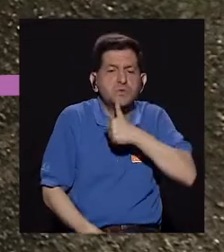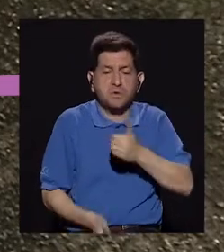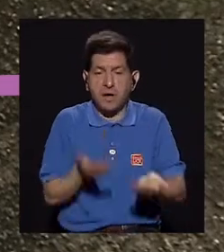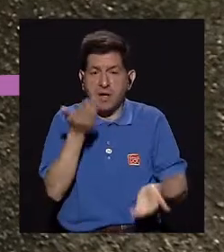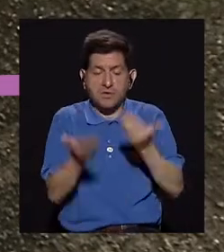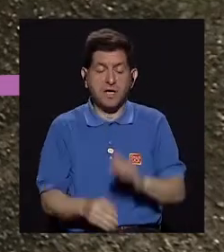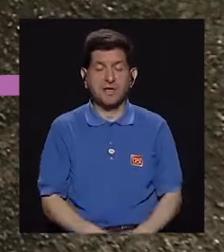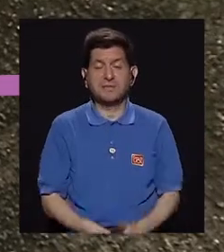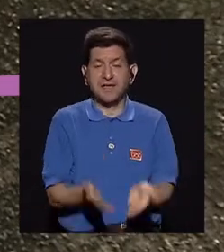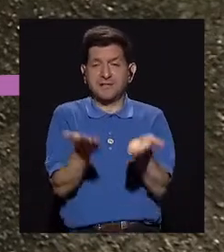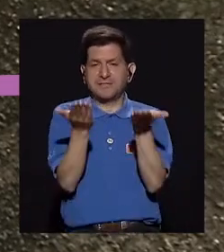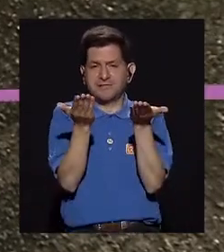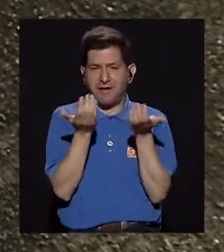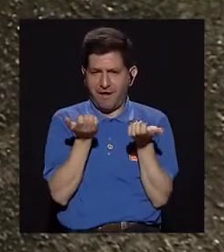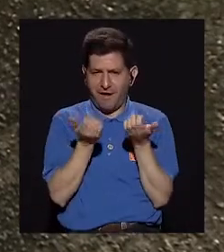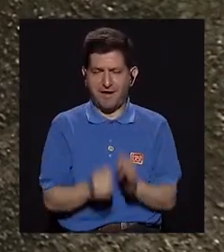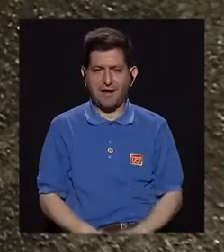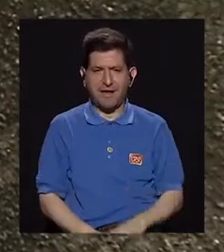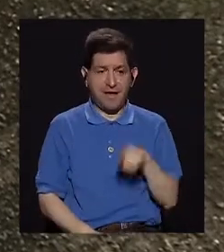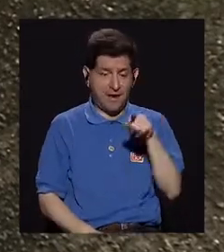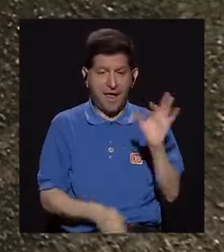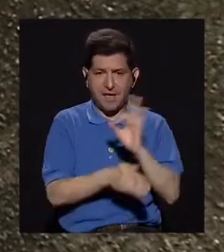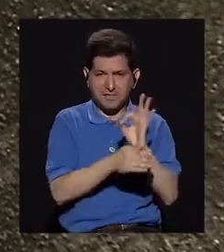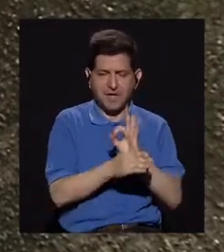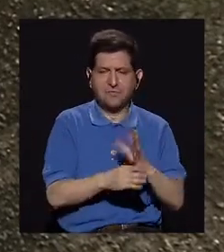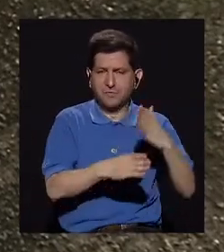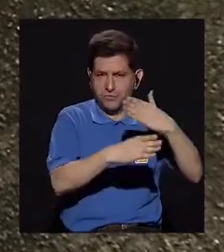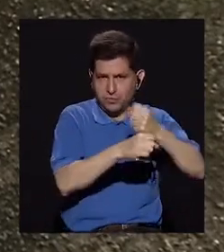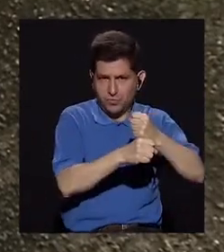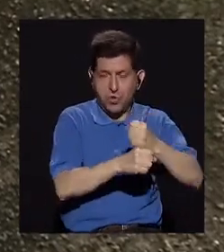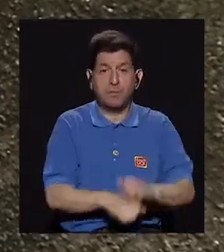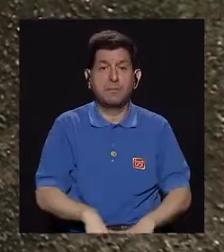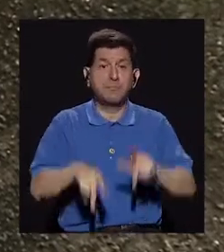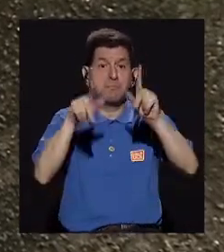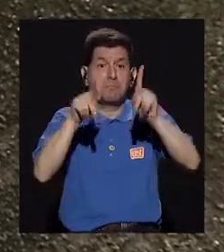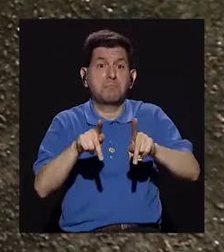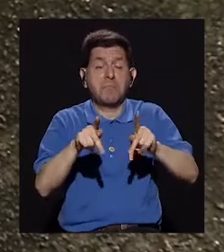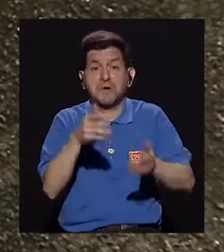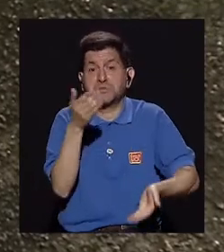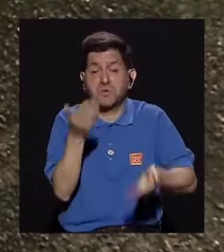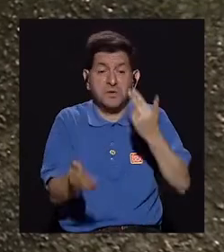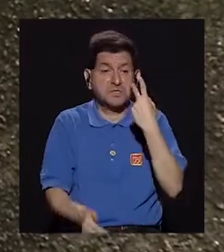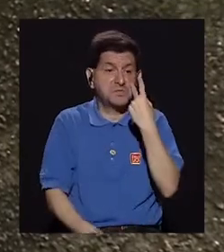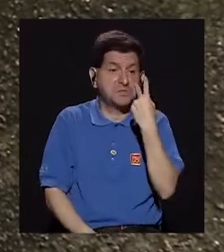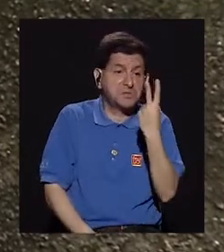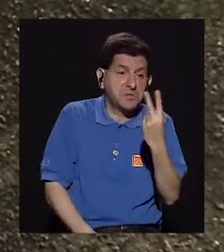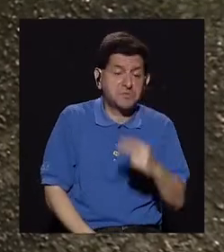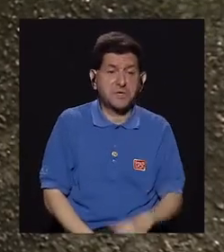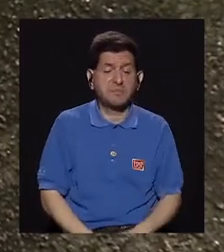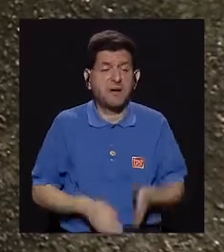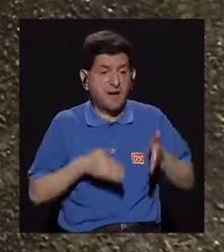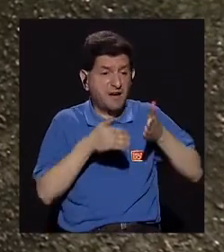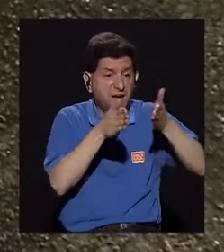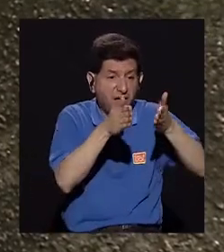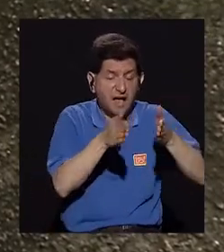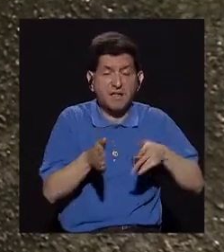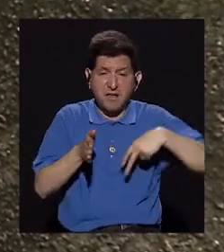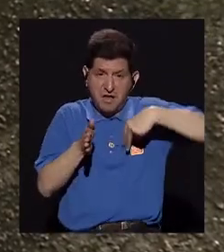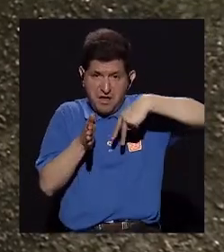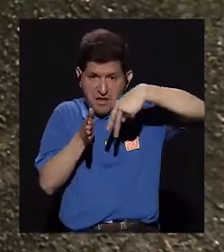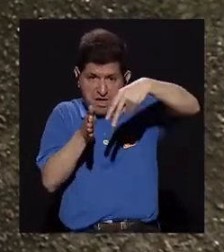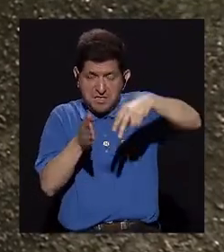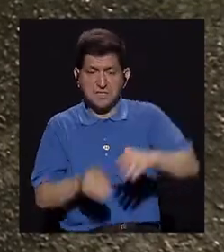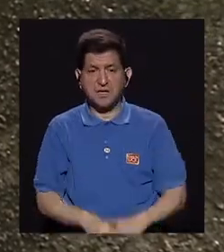que aspiran como a que se realicen estas funciones y la gente cada vez ve más la calle y la acera de